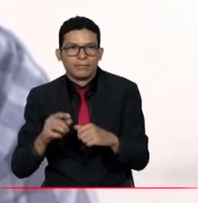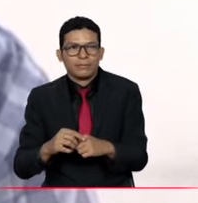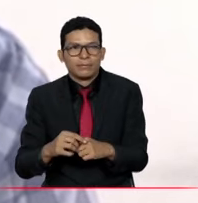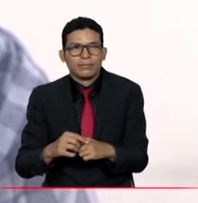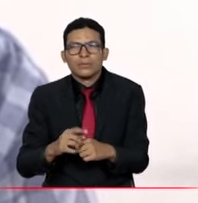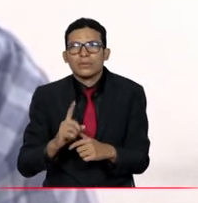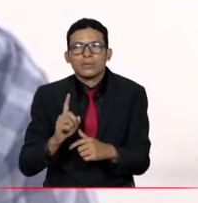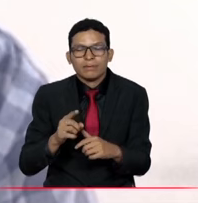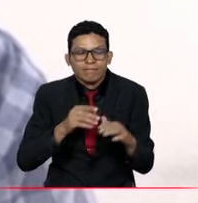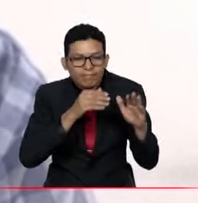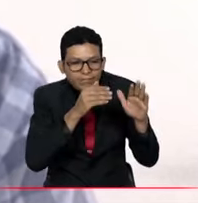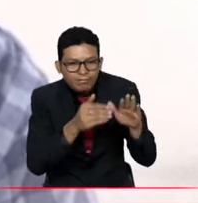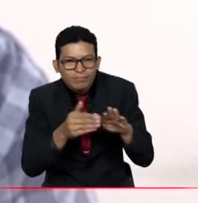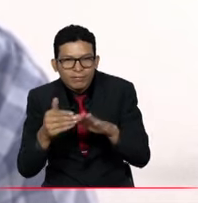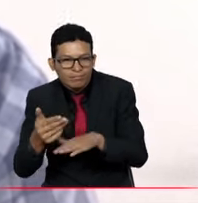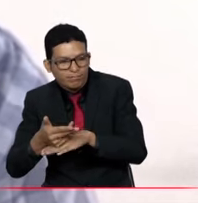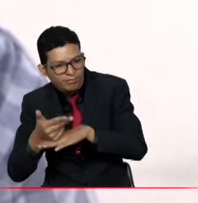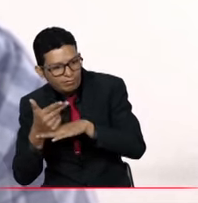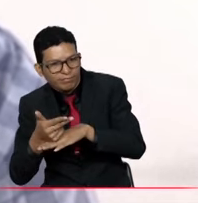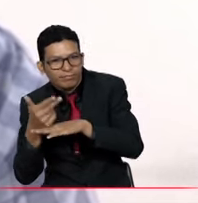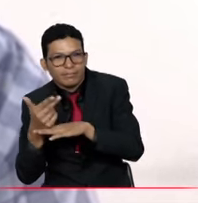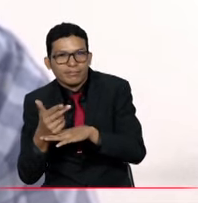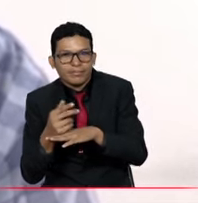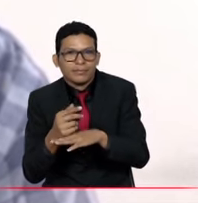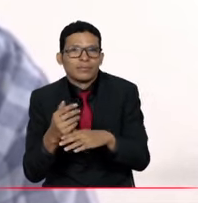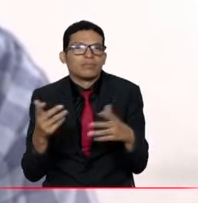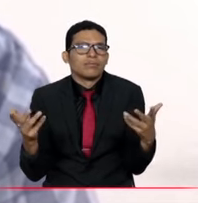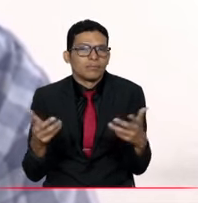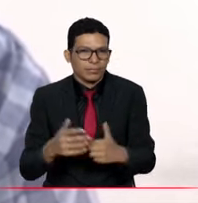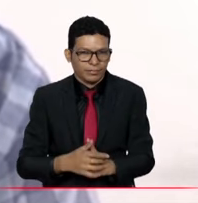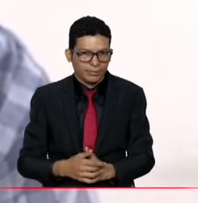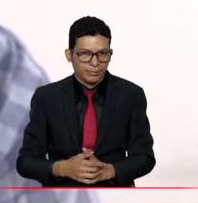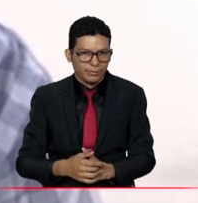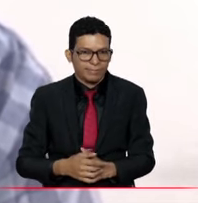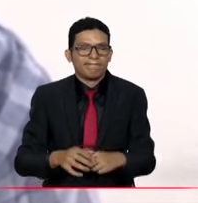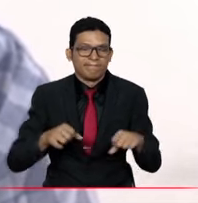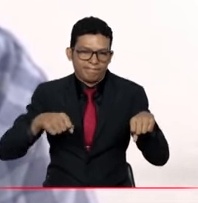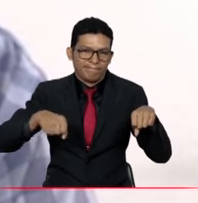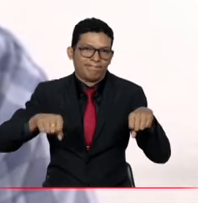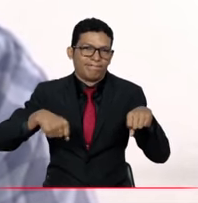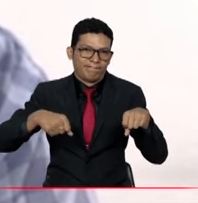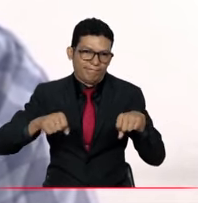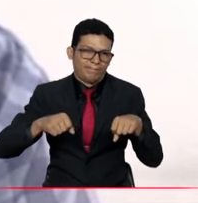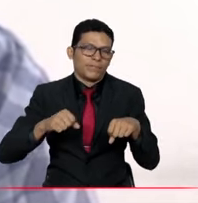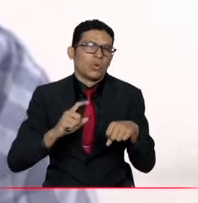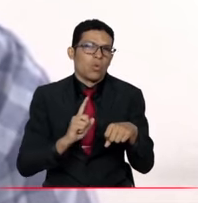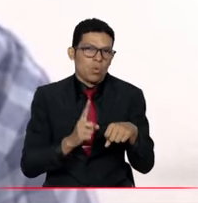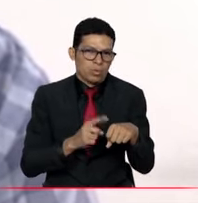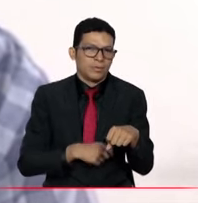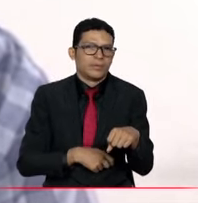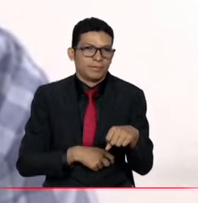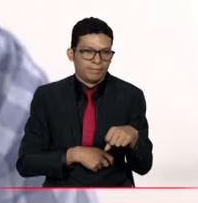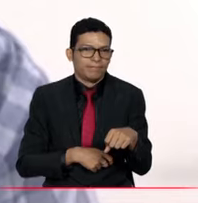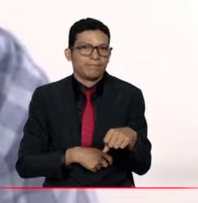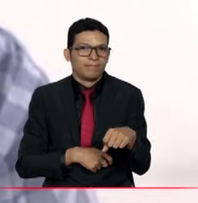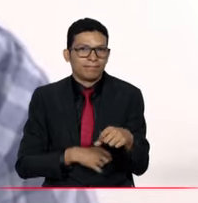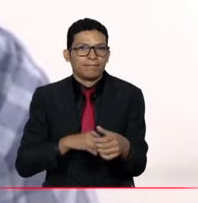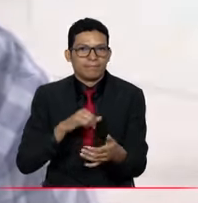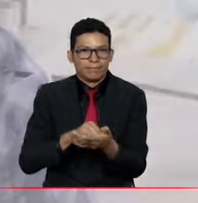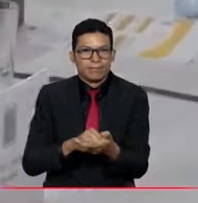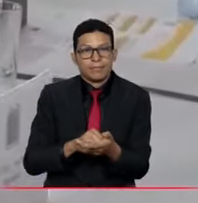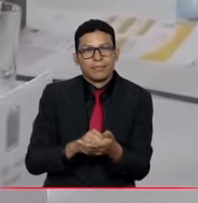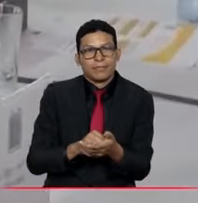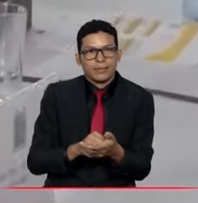pronto de sicariato que generalmente se están realizando, utilizando este medio de transporte y precisamente el